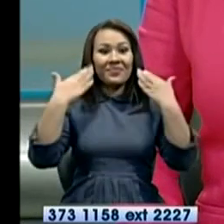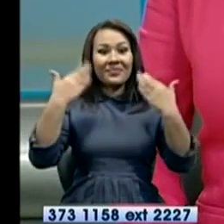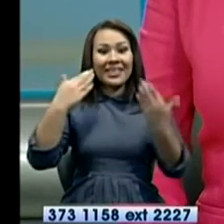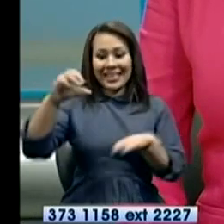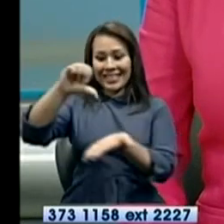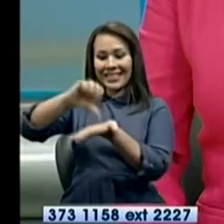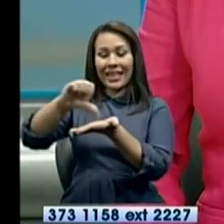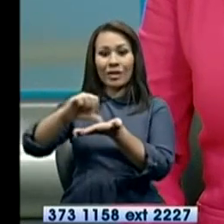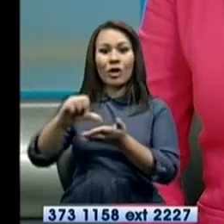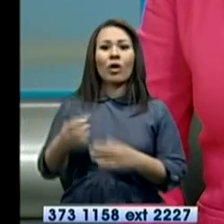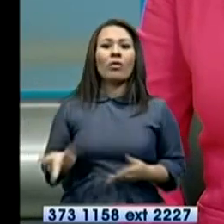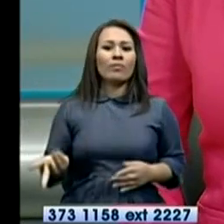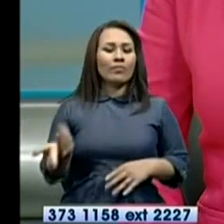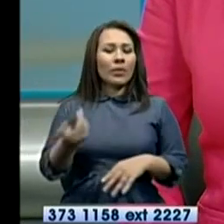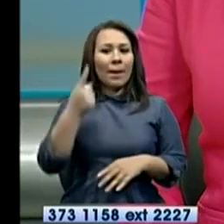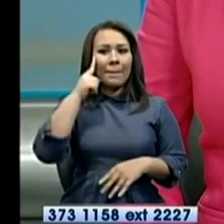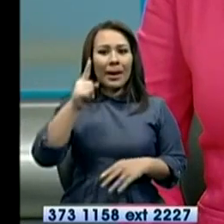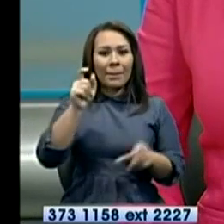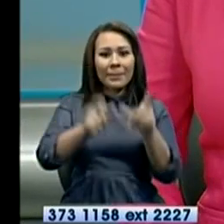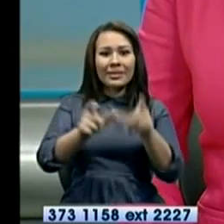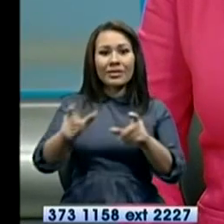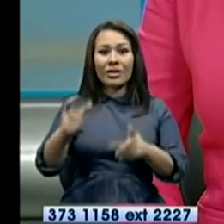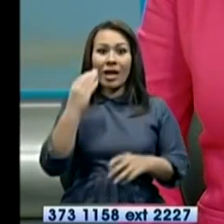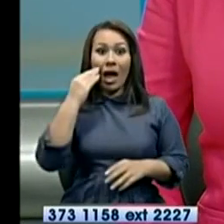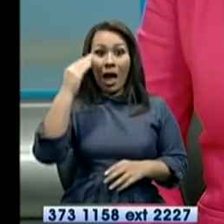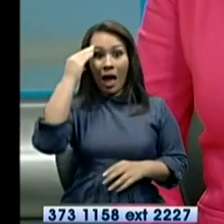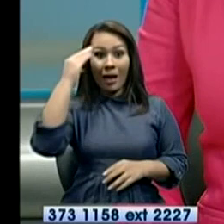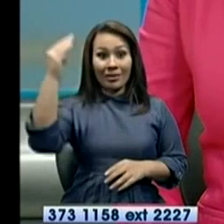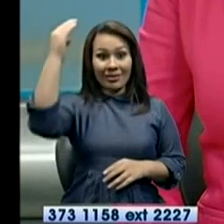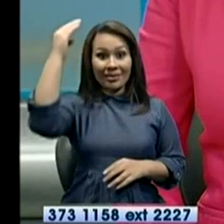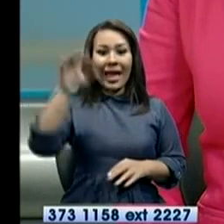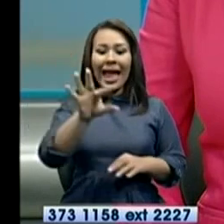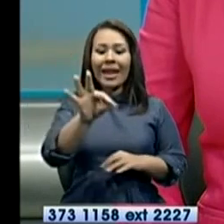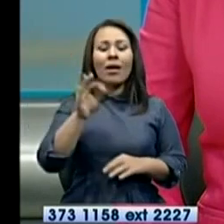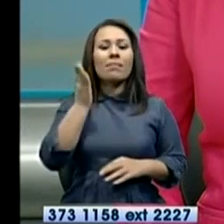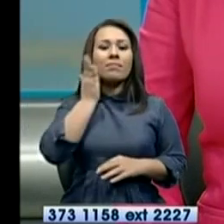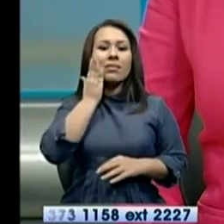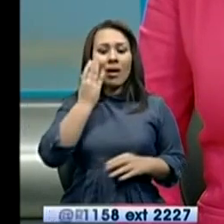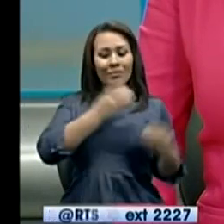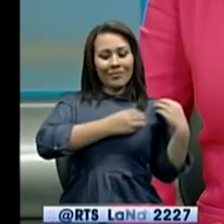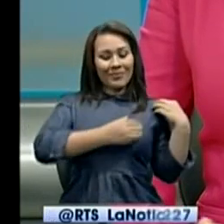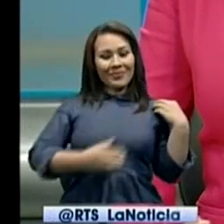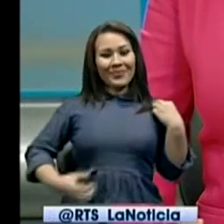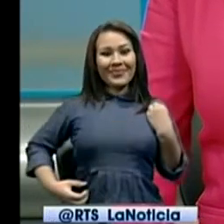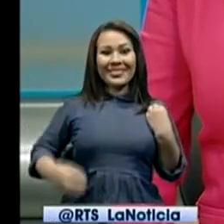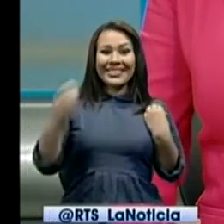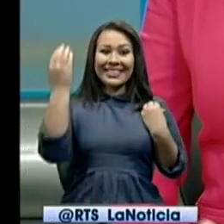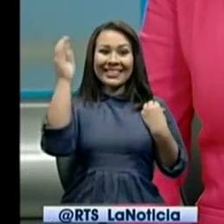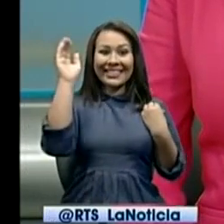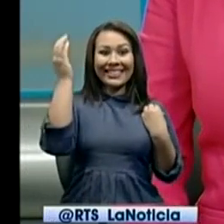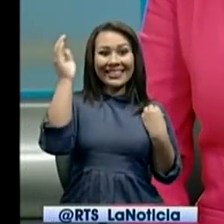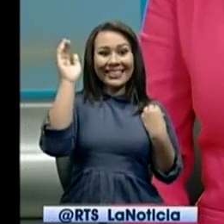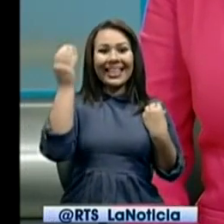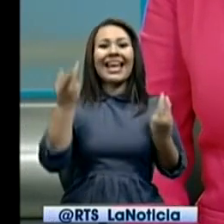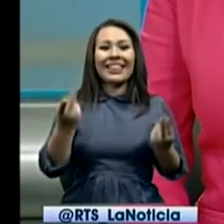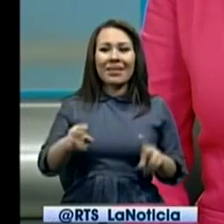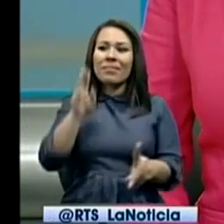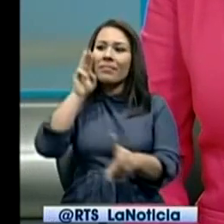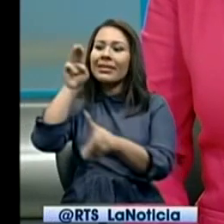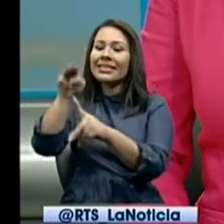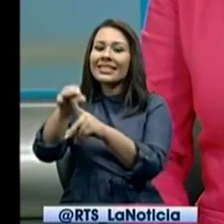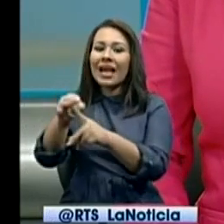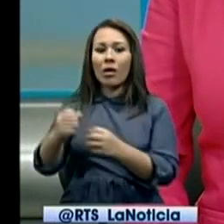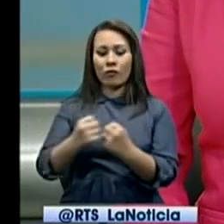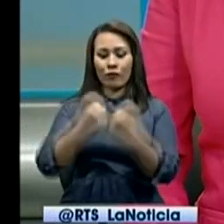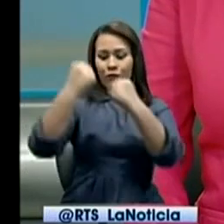Centro Gerontológico Dr. Arsenio de la Torre Marcillo, se escogió a la mamá símbolo, pero también se preparan para llevar mensajes llenos